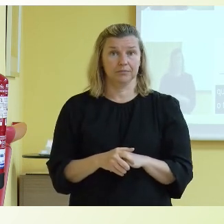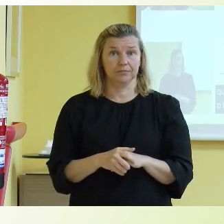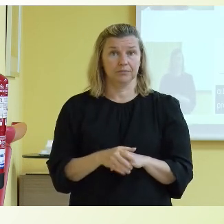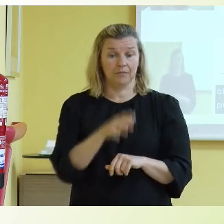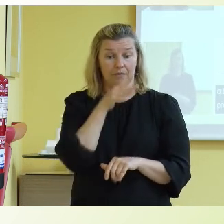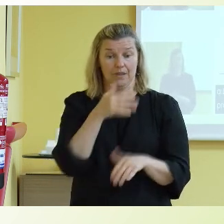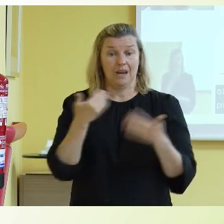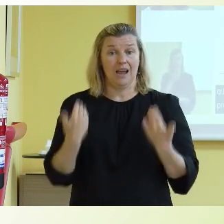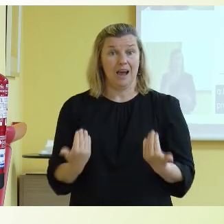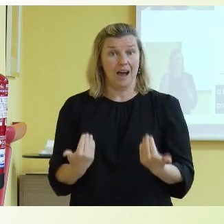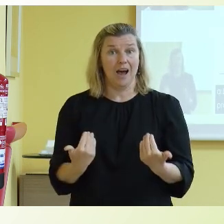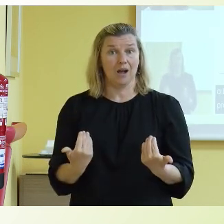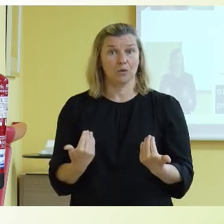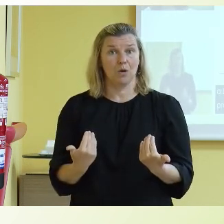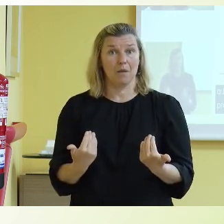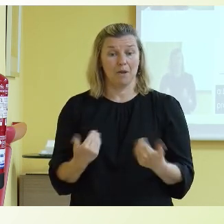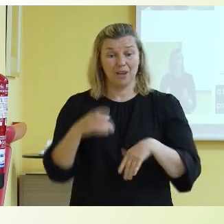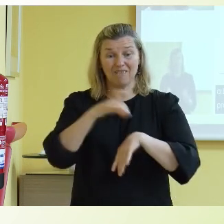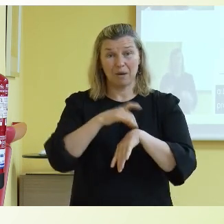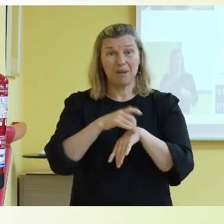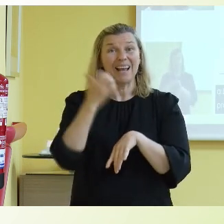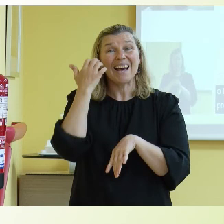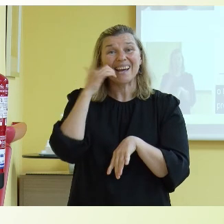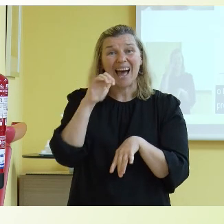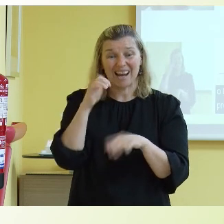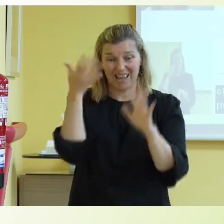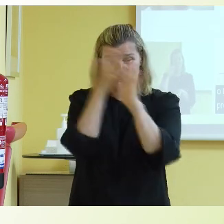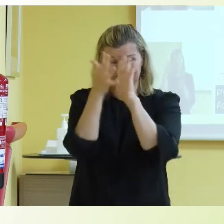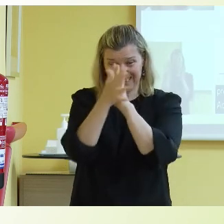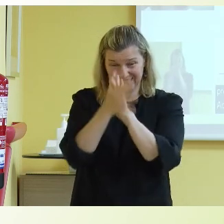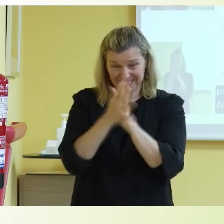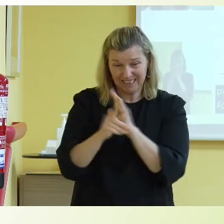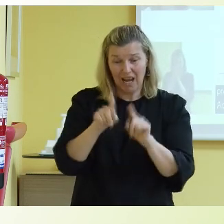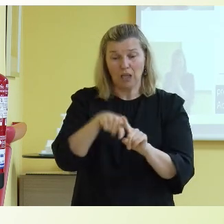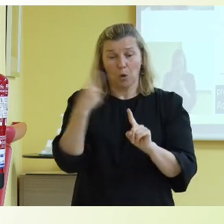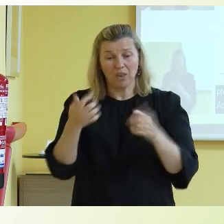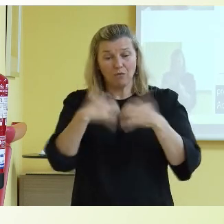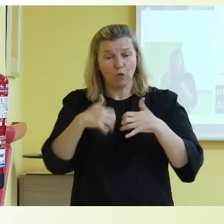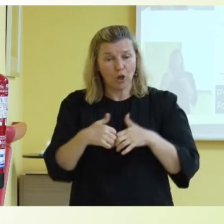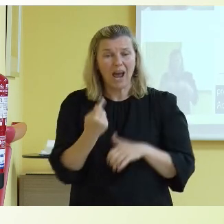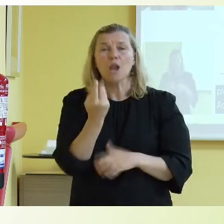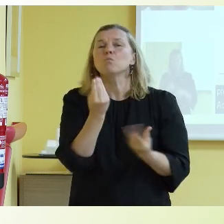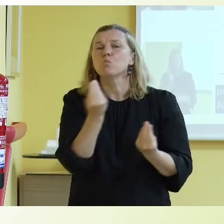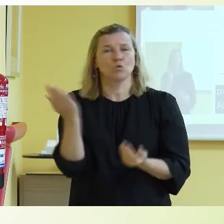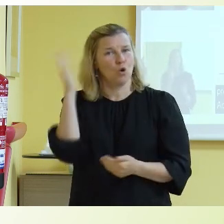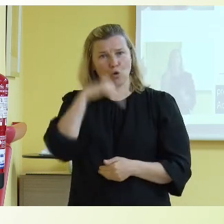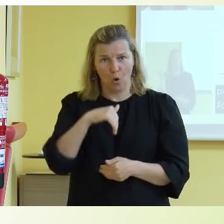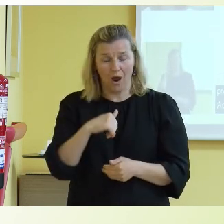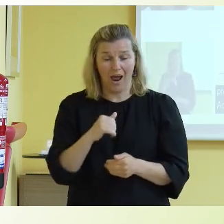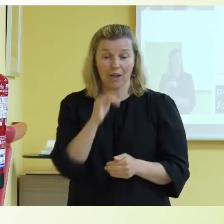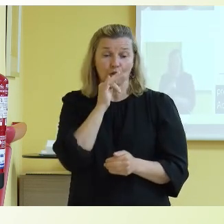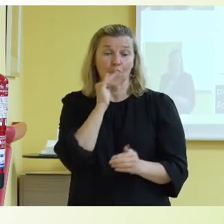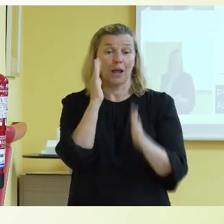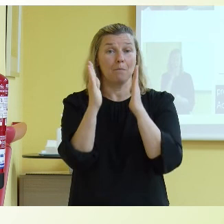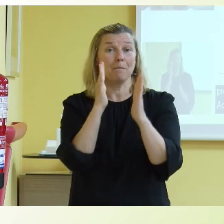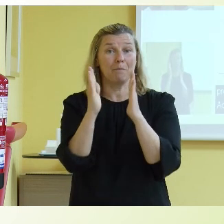Actualmente, no son muchas las enfermedades raras que están descritas con sus consecuencias funcionales. La fase de recopilación de datos